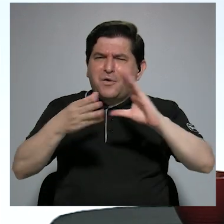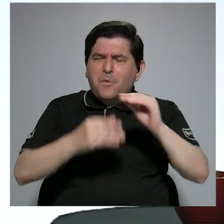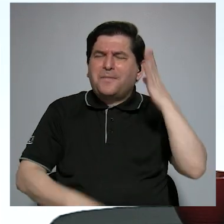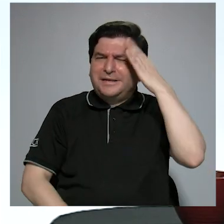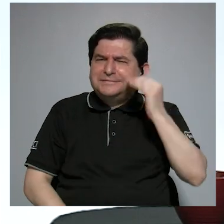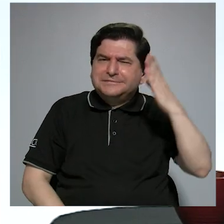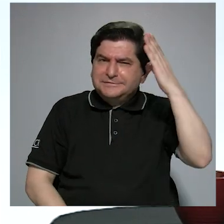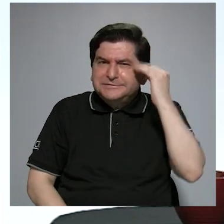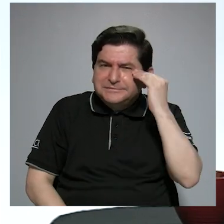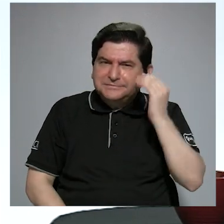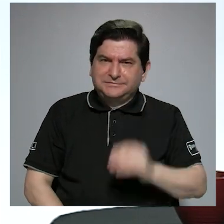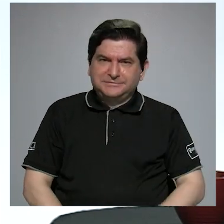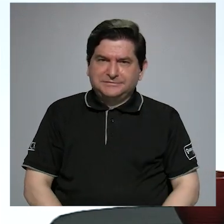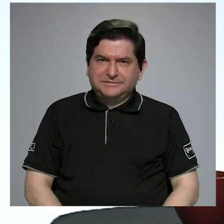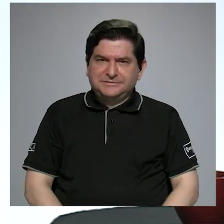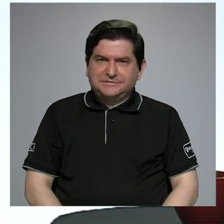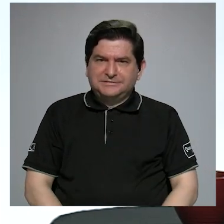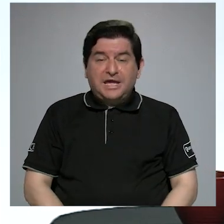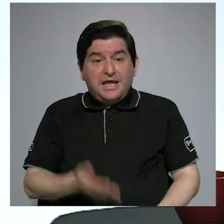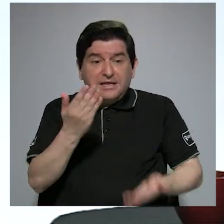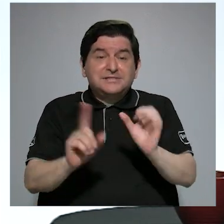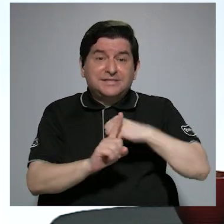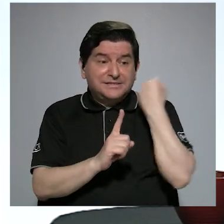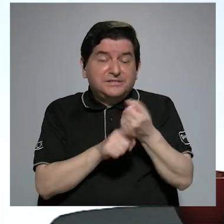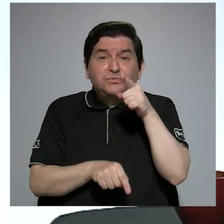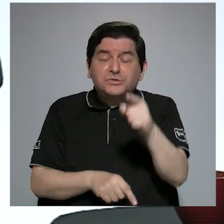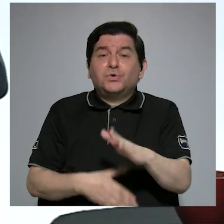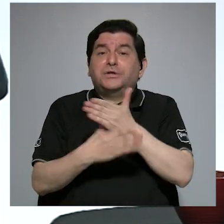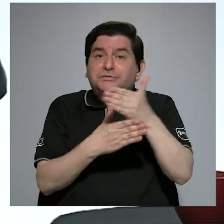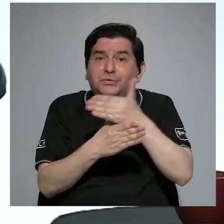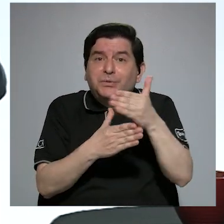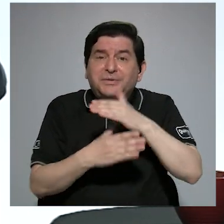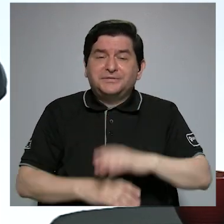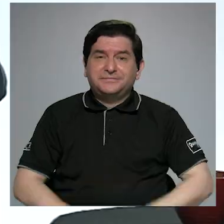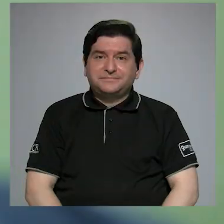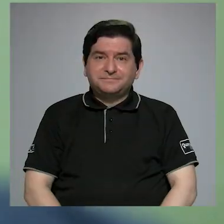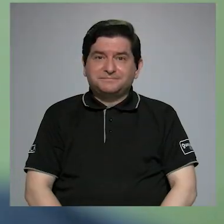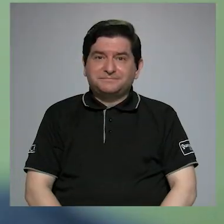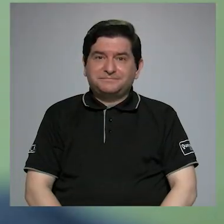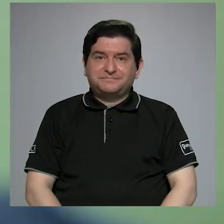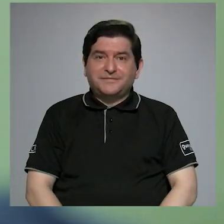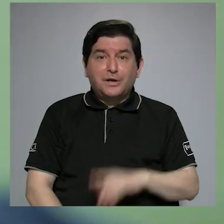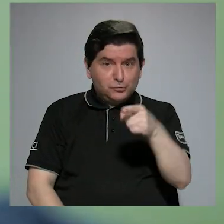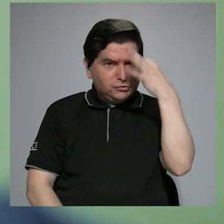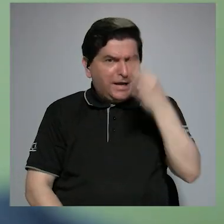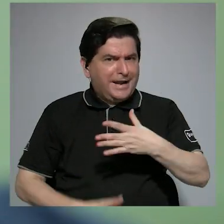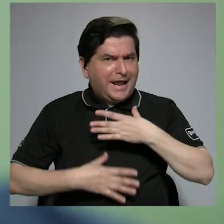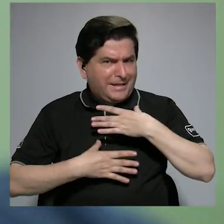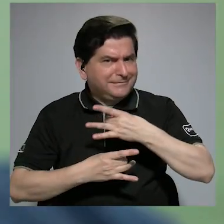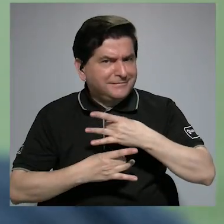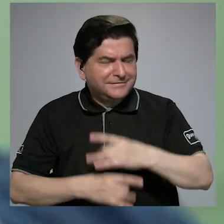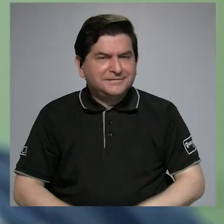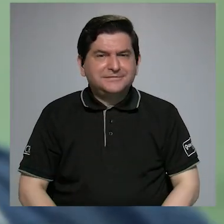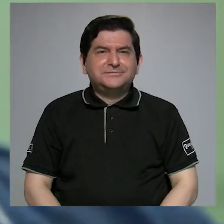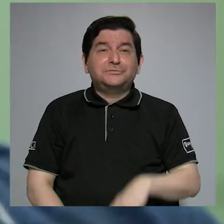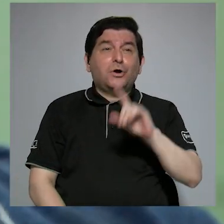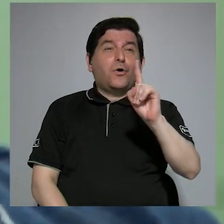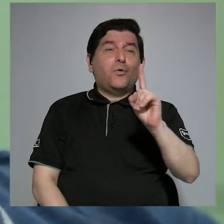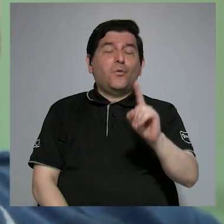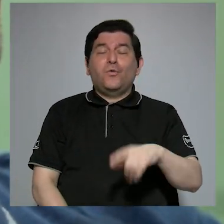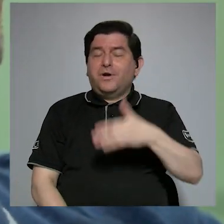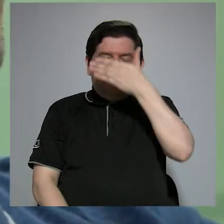Coméntenos de la experiencia, de anécdotas tal vez que usted nos pueda compartir, interesantes. Para mí siempre hay una